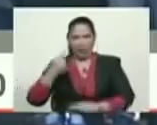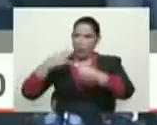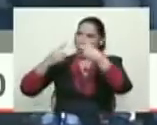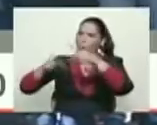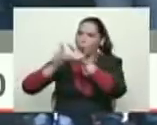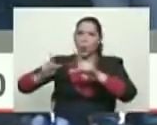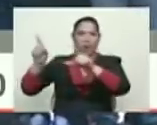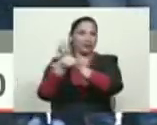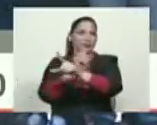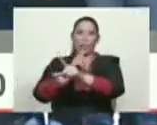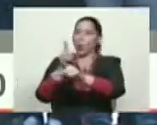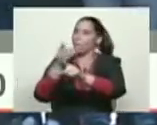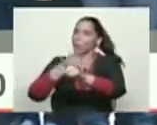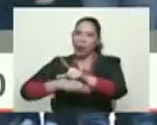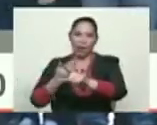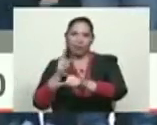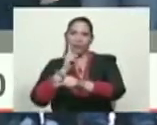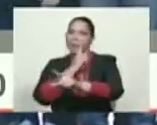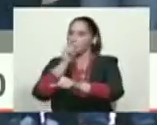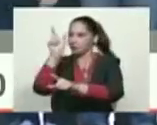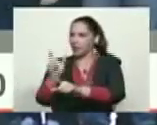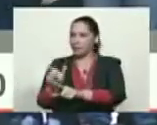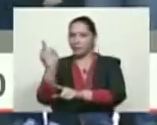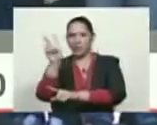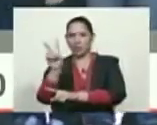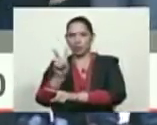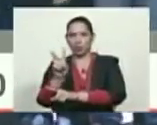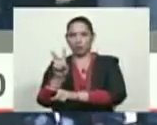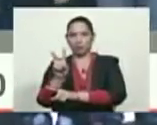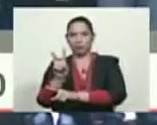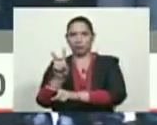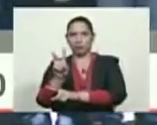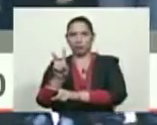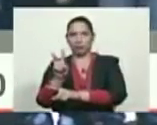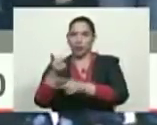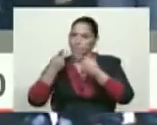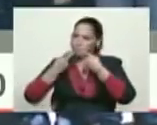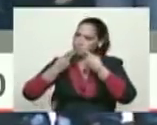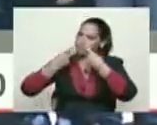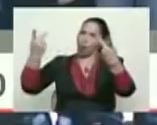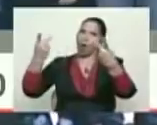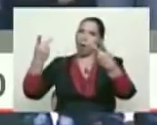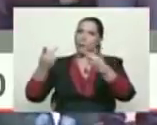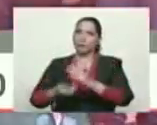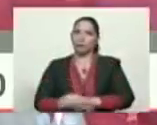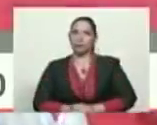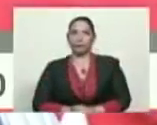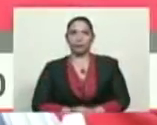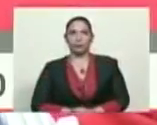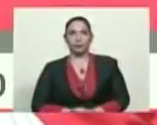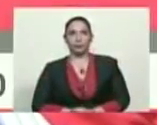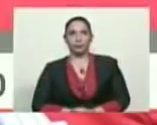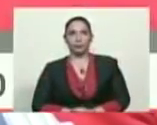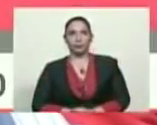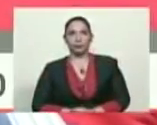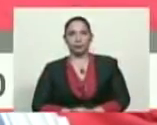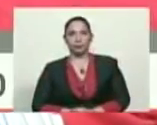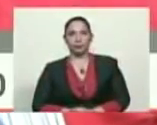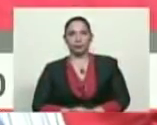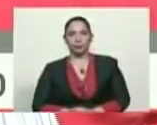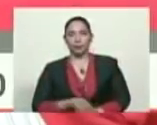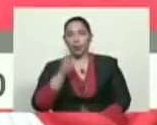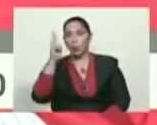no merece llamarse venezolano. Y les voy a dar un mensaje adicional a los señores de la